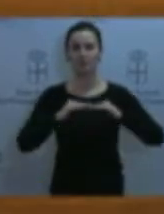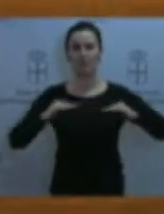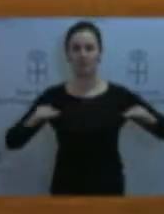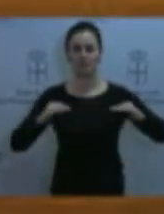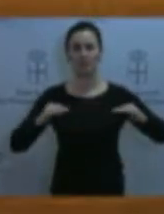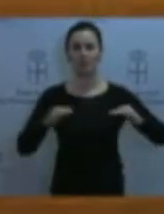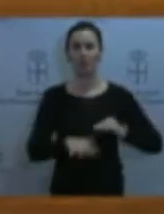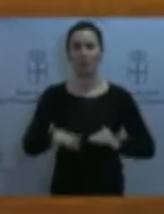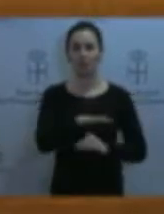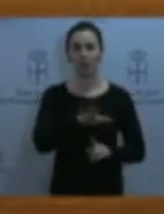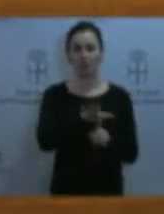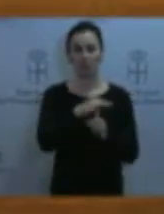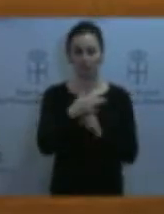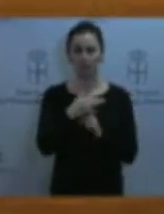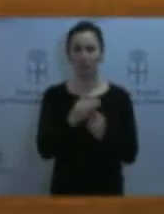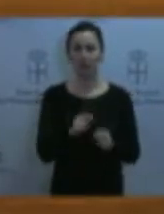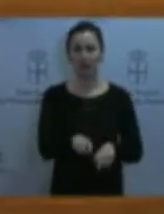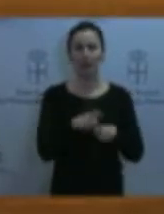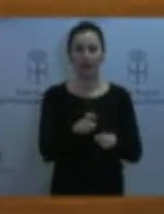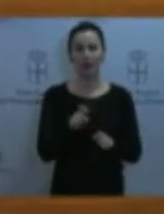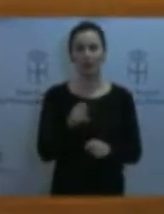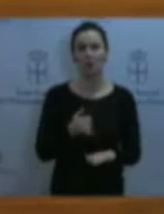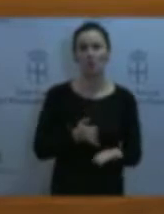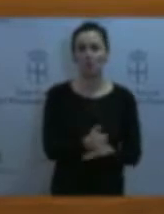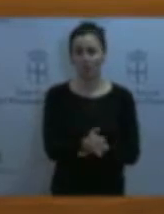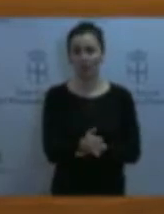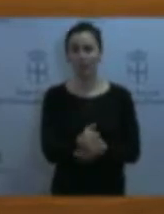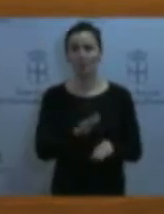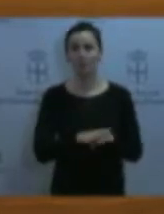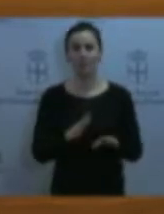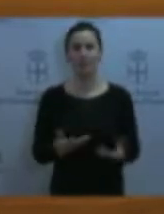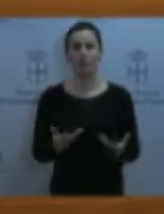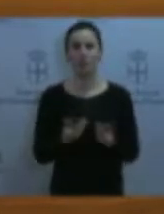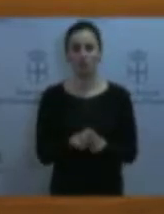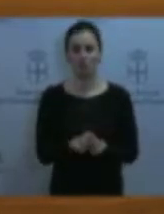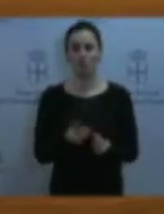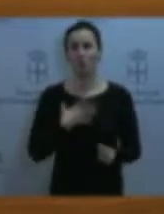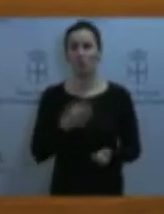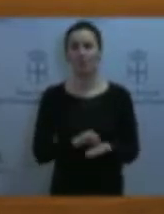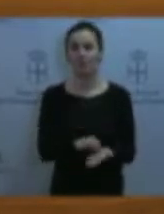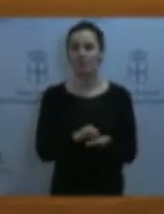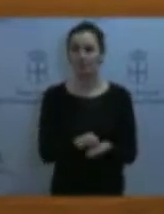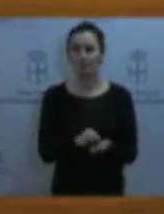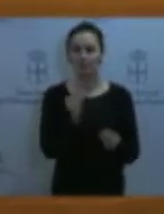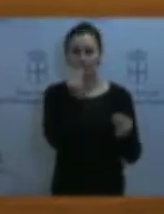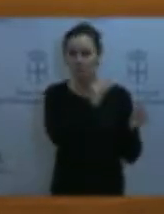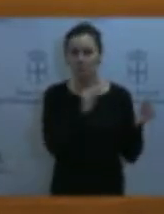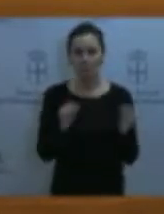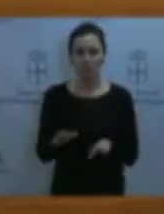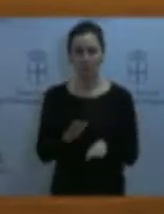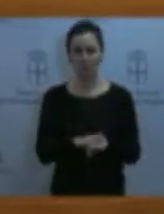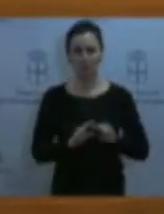conciliación corresponsable, donde se incluyen servicios de sustitución para ejercer el pleno ejercicio de la paternidad y